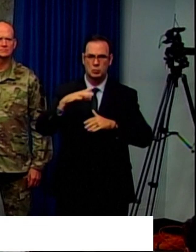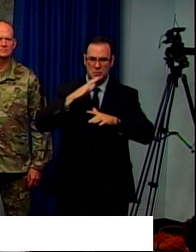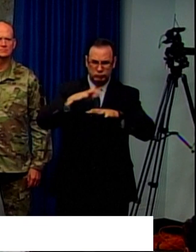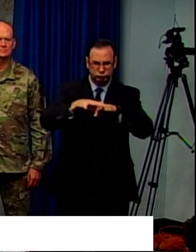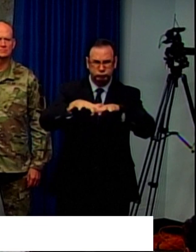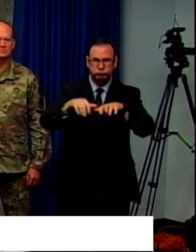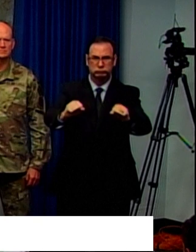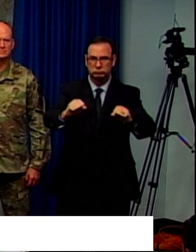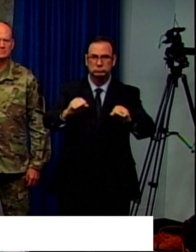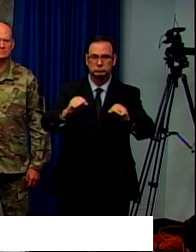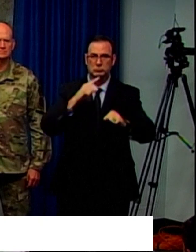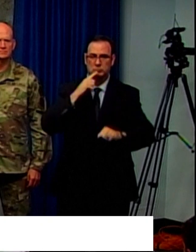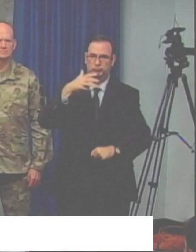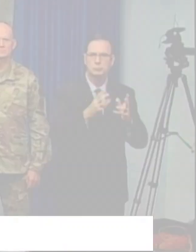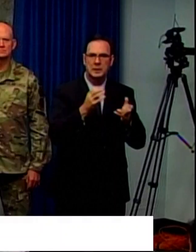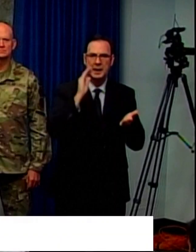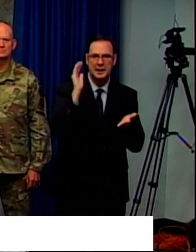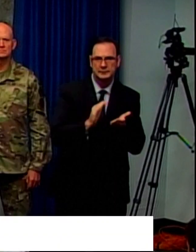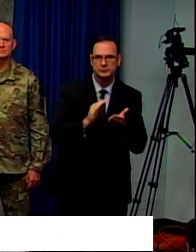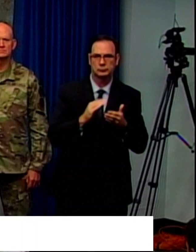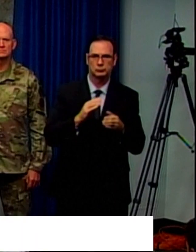La fuerza de esta tormenta no puede subestimarse.